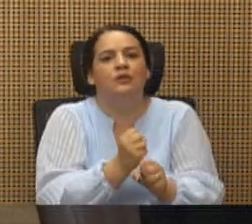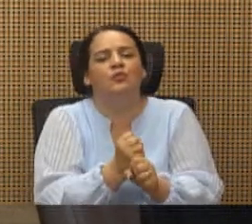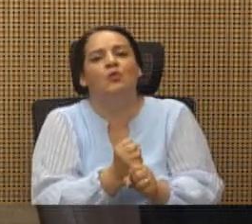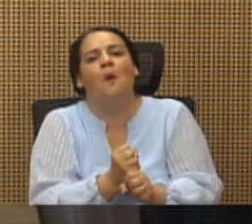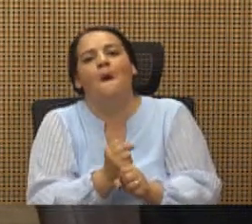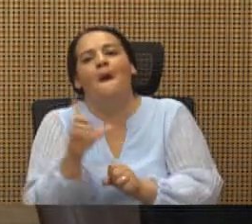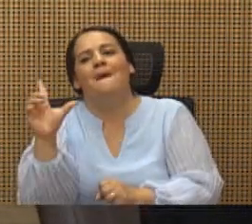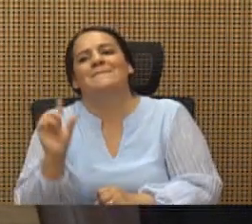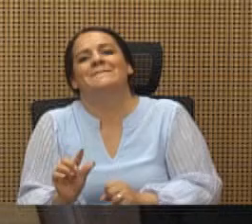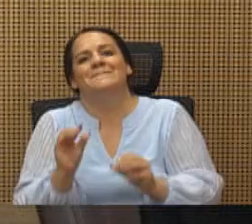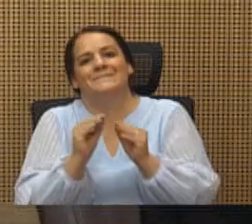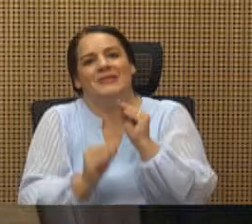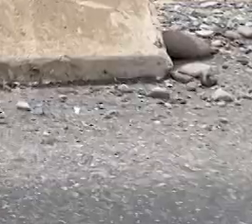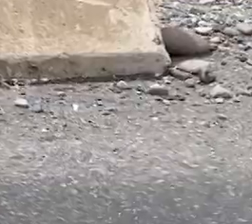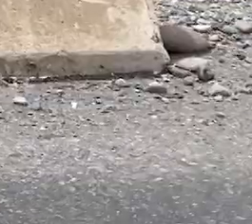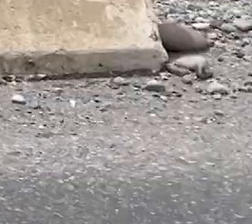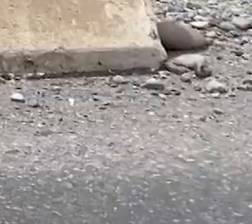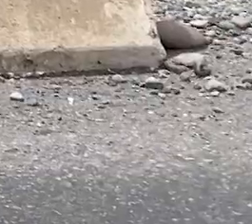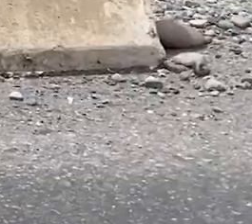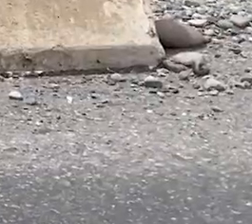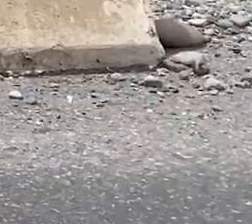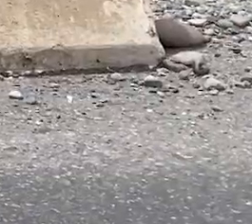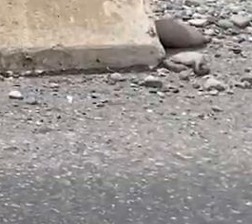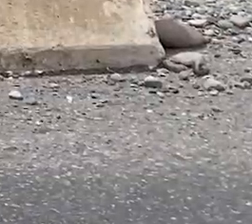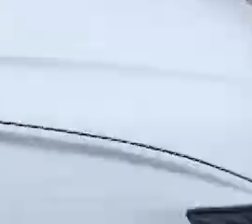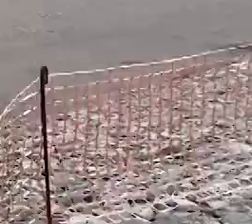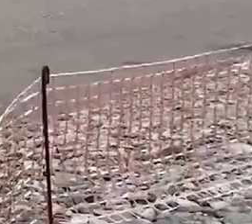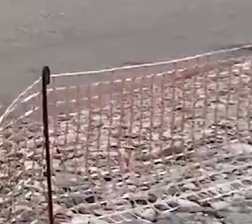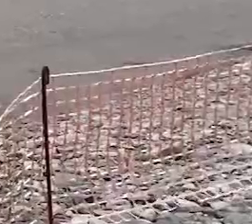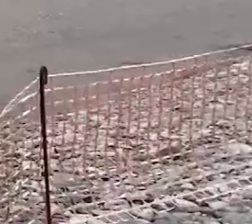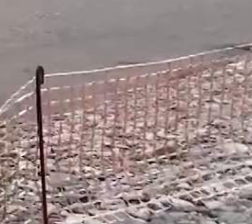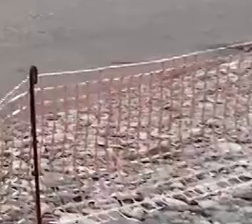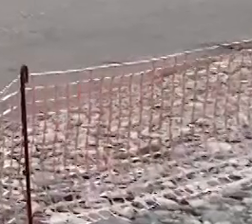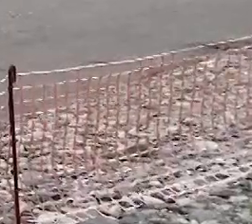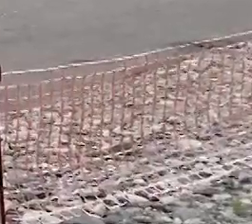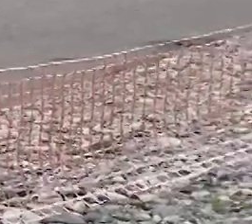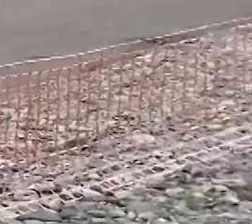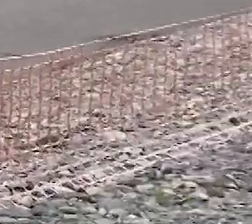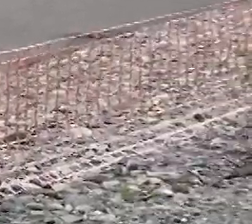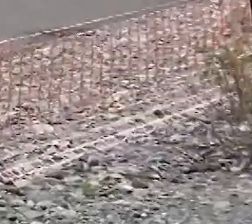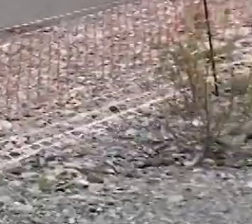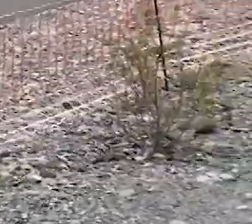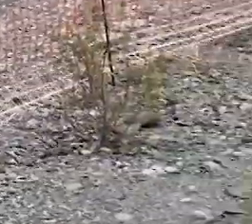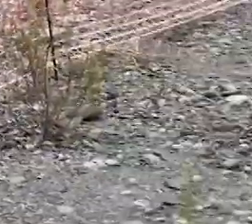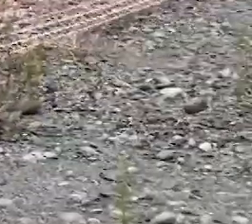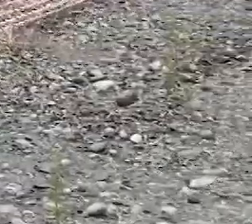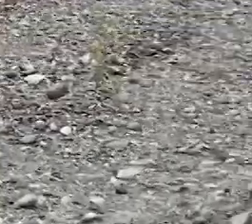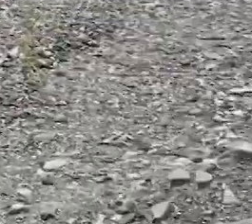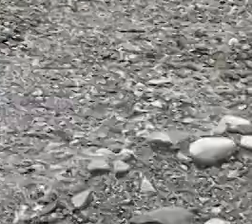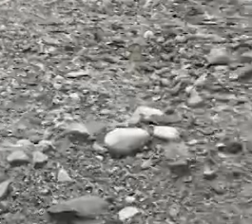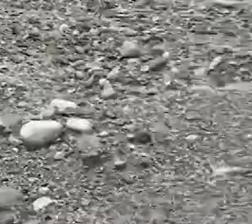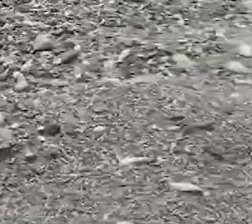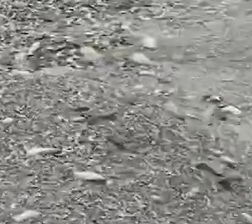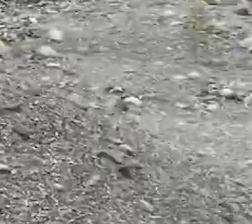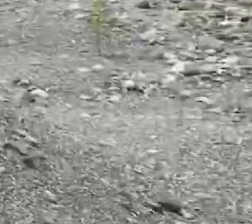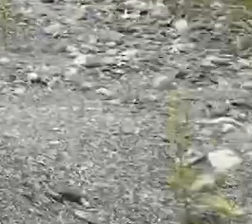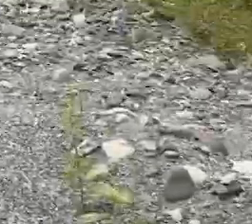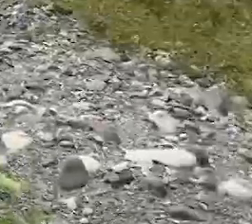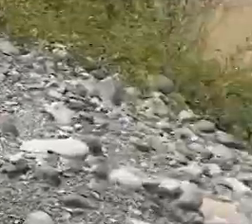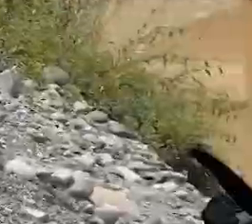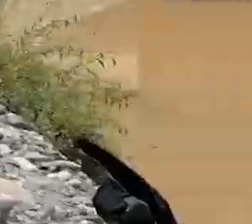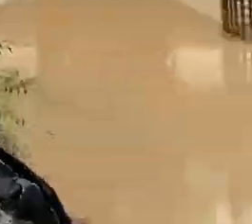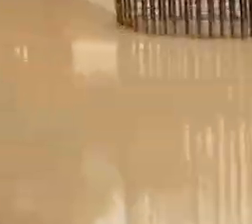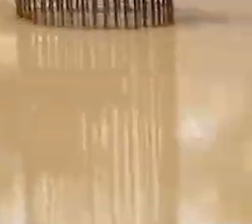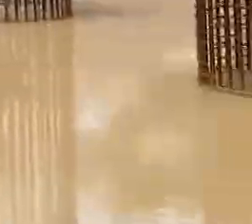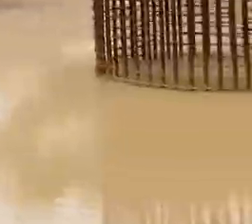calidad en el tema de la de la presentación los legisladores además aprobaron una moción para realizar un debate reglado entre todas las fracciones el